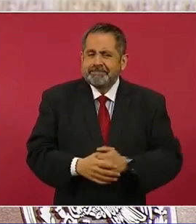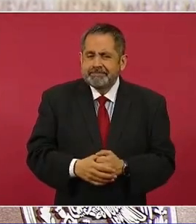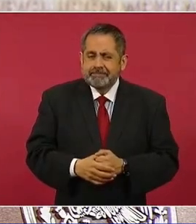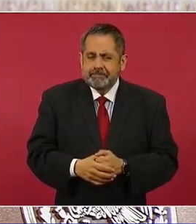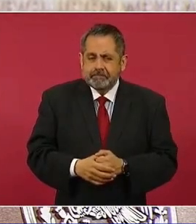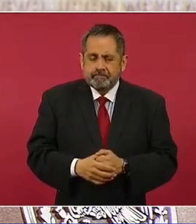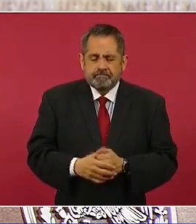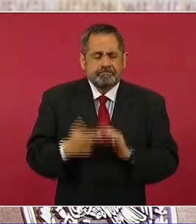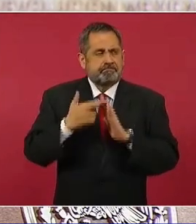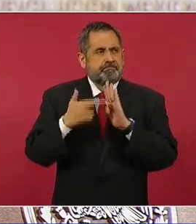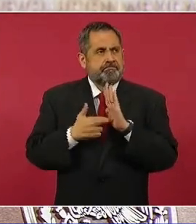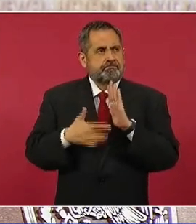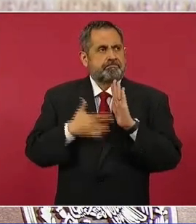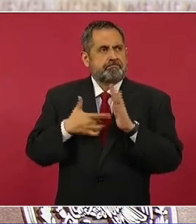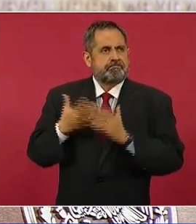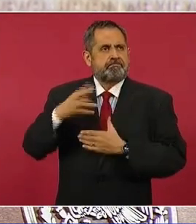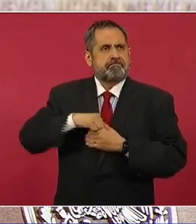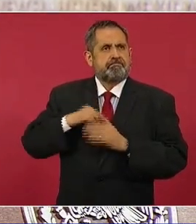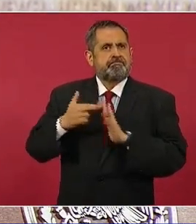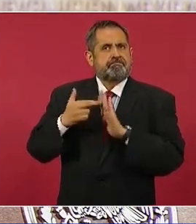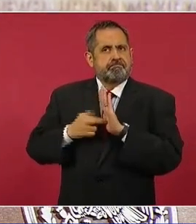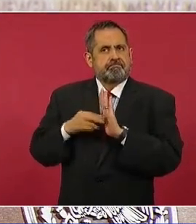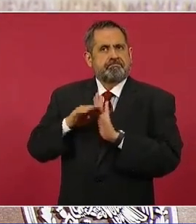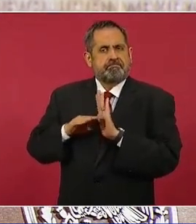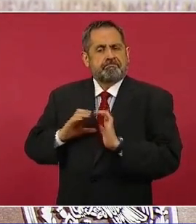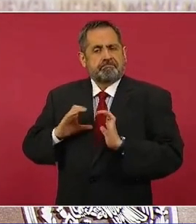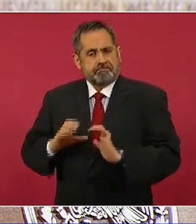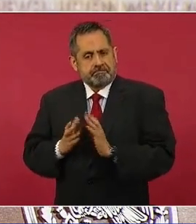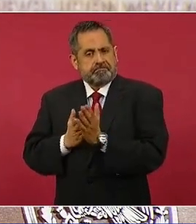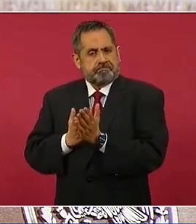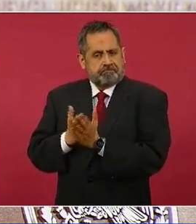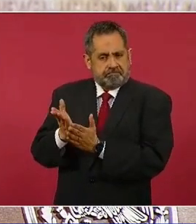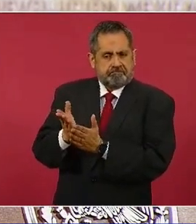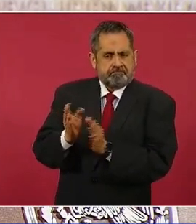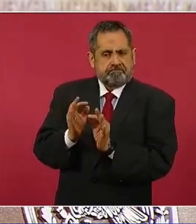los principios, la integridad,